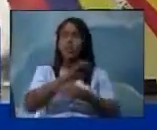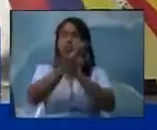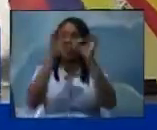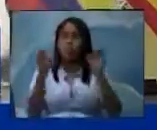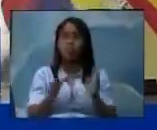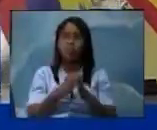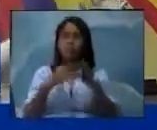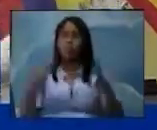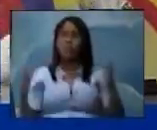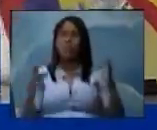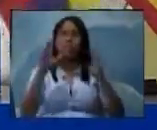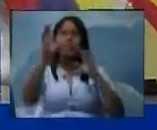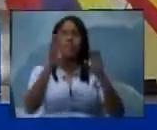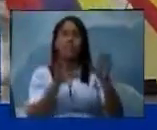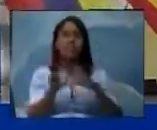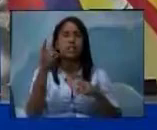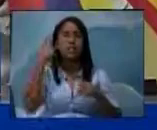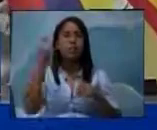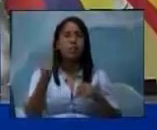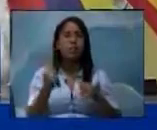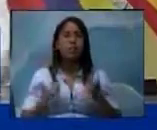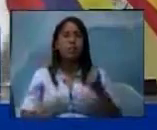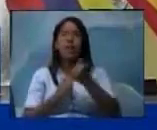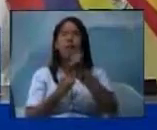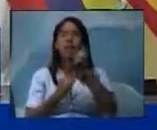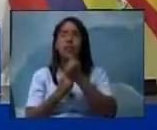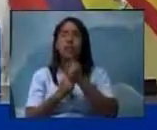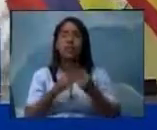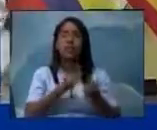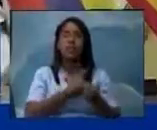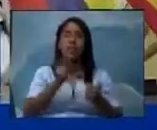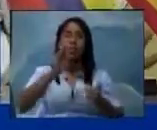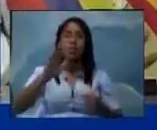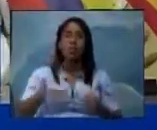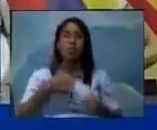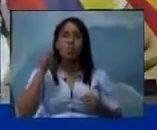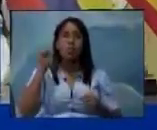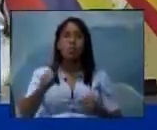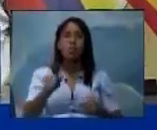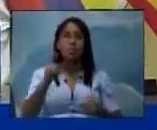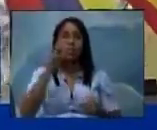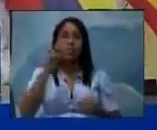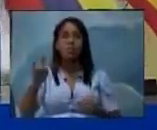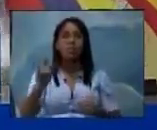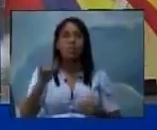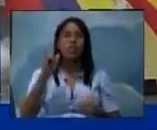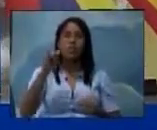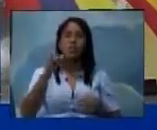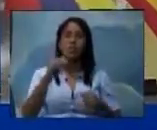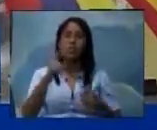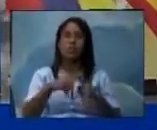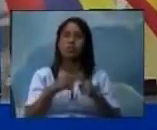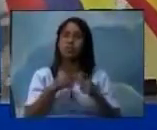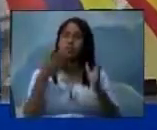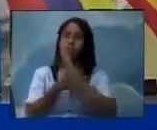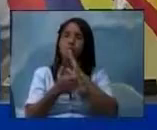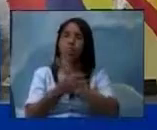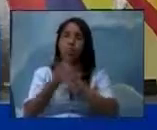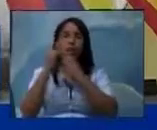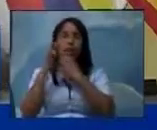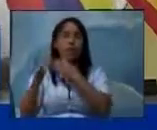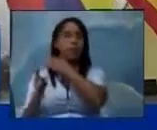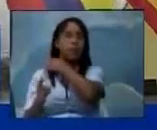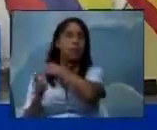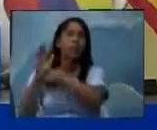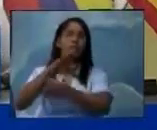forman ligas de naciones para defenderse del posible enemigo y resulta que el enemigo